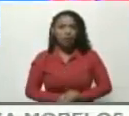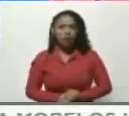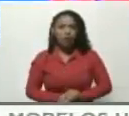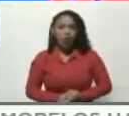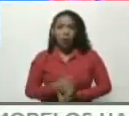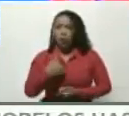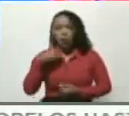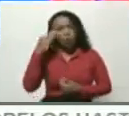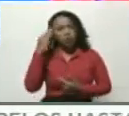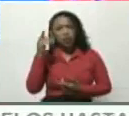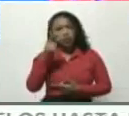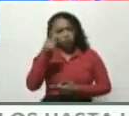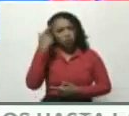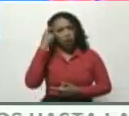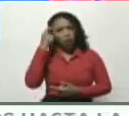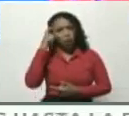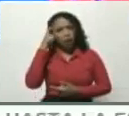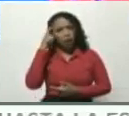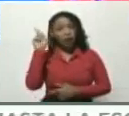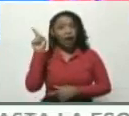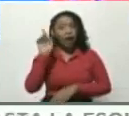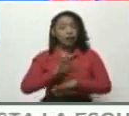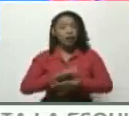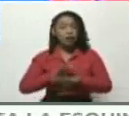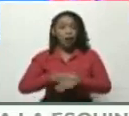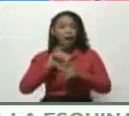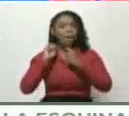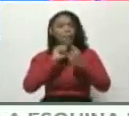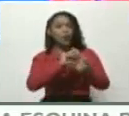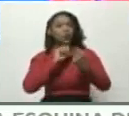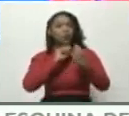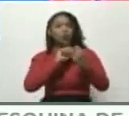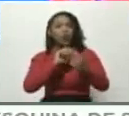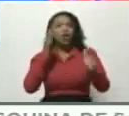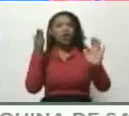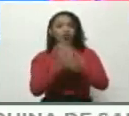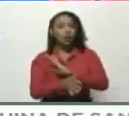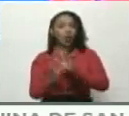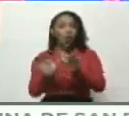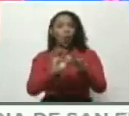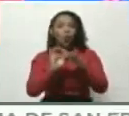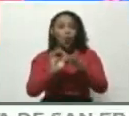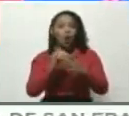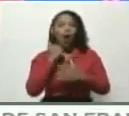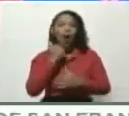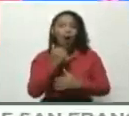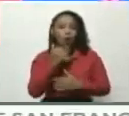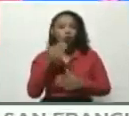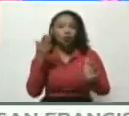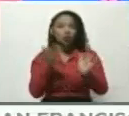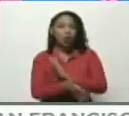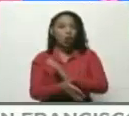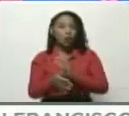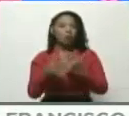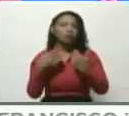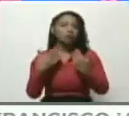sé si tú recuerdas que había la discusión sobre si era unión, sobre si era unido.